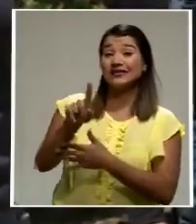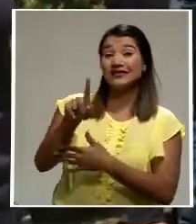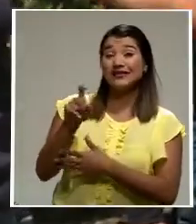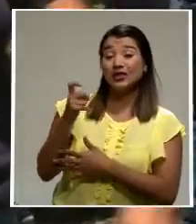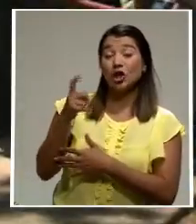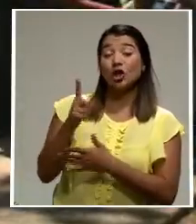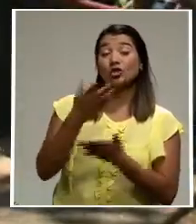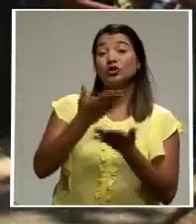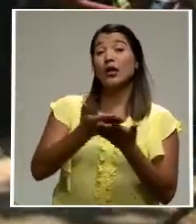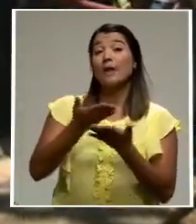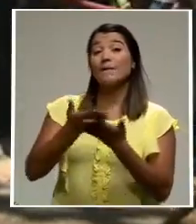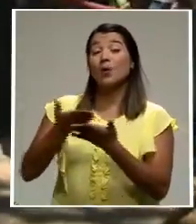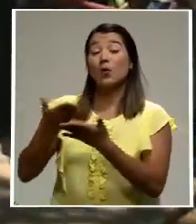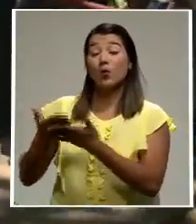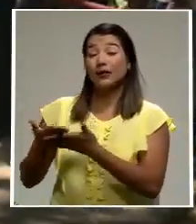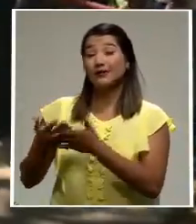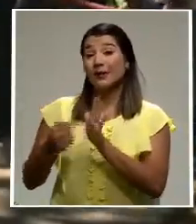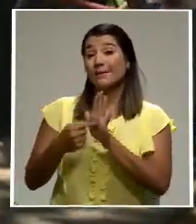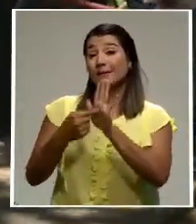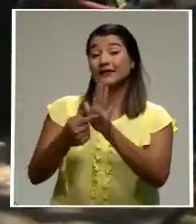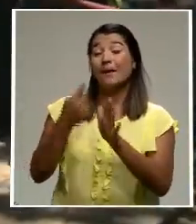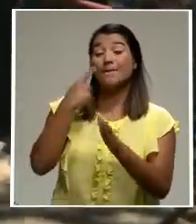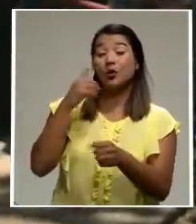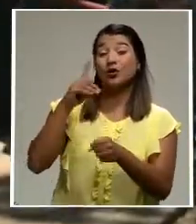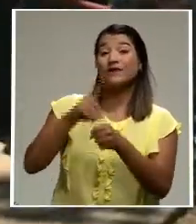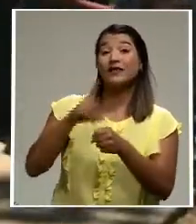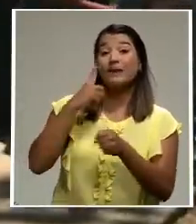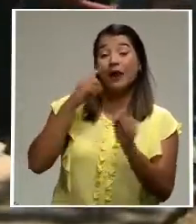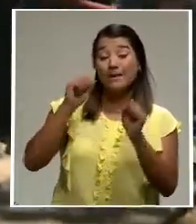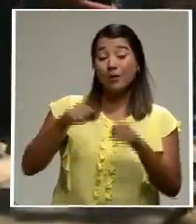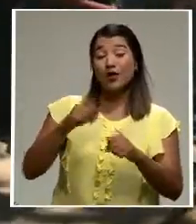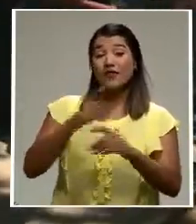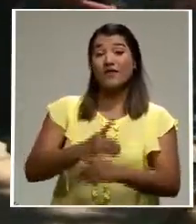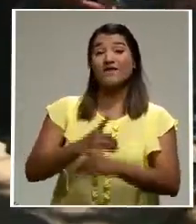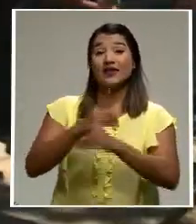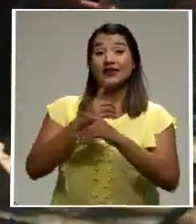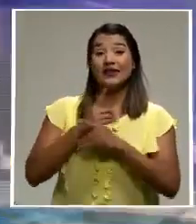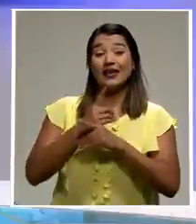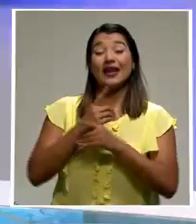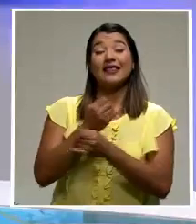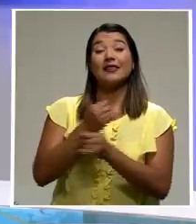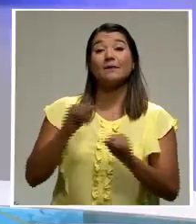mociones presentadas por los diputados en defensa de la autonomía universitaria.